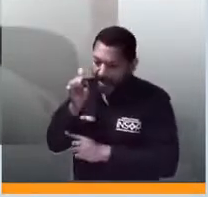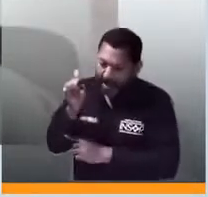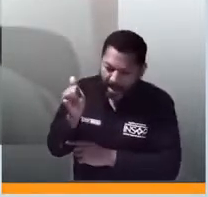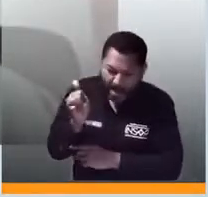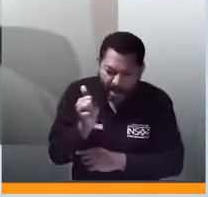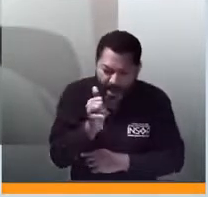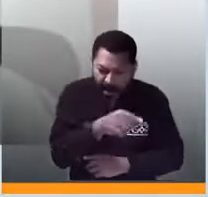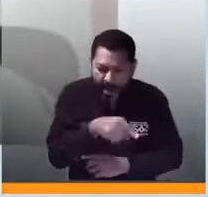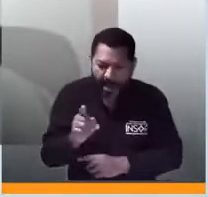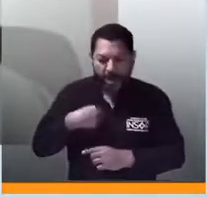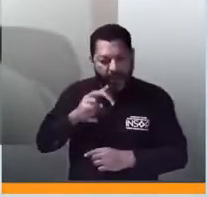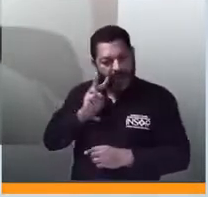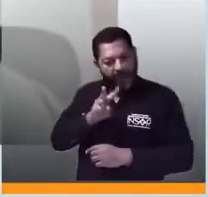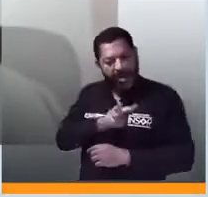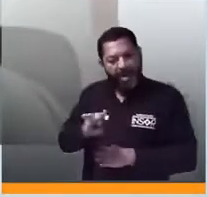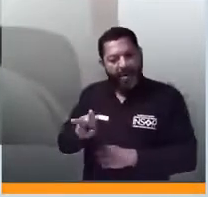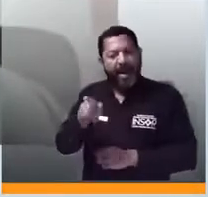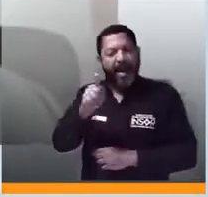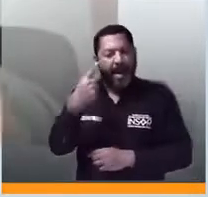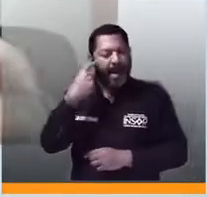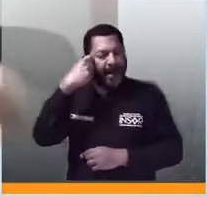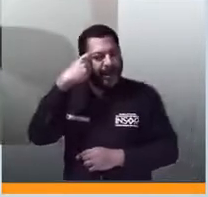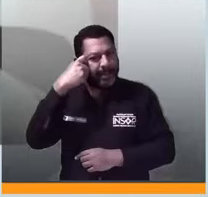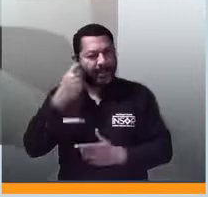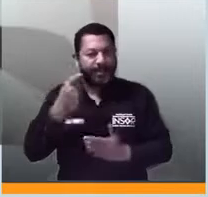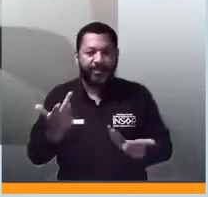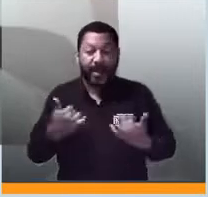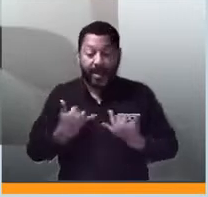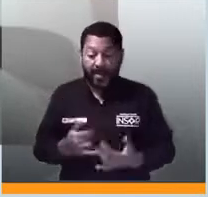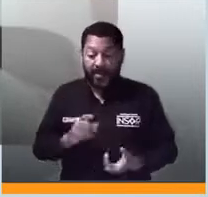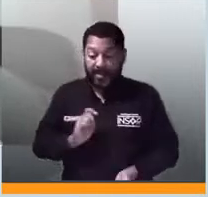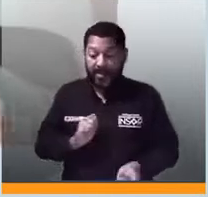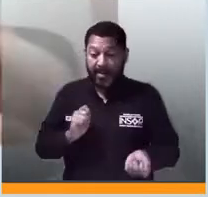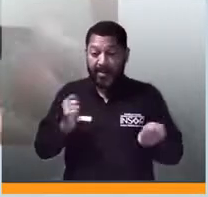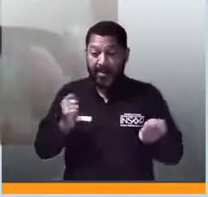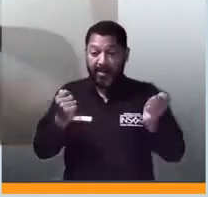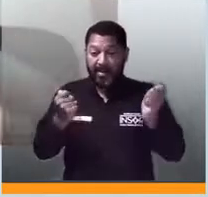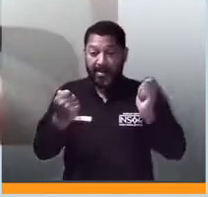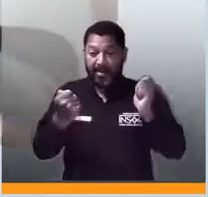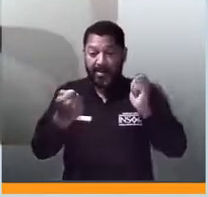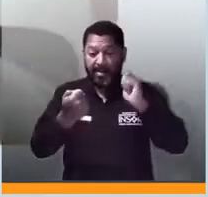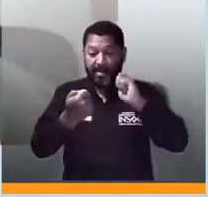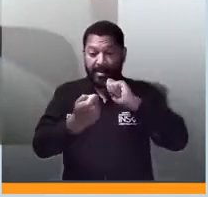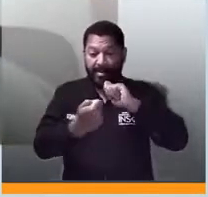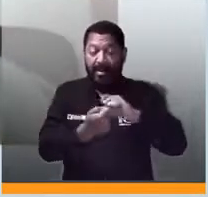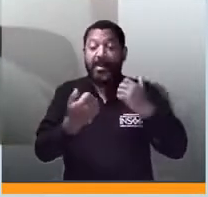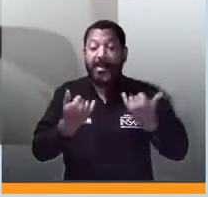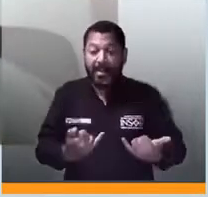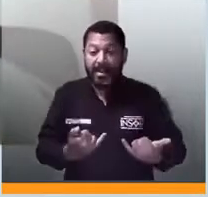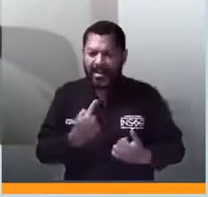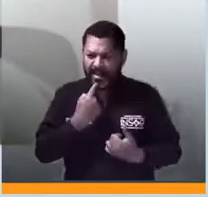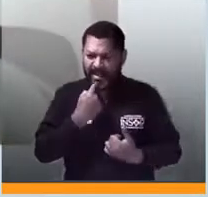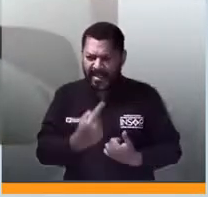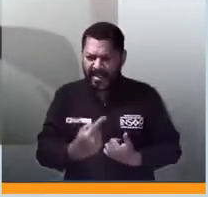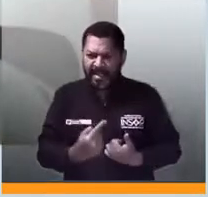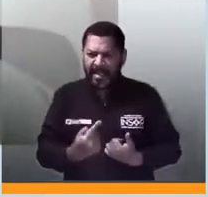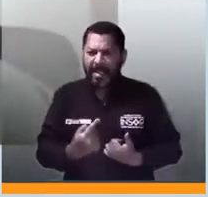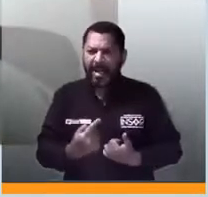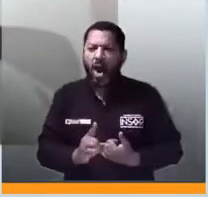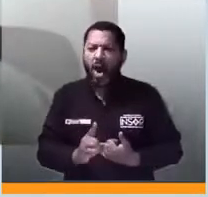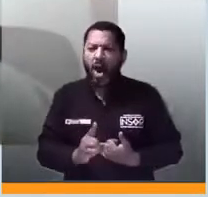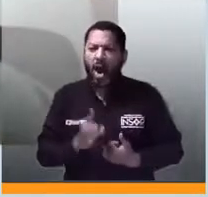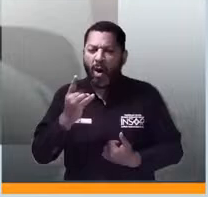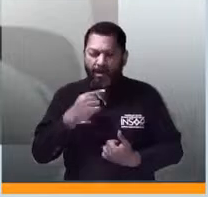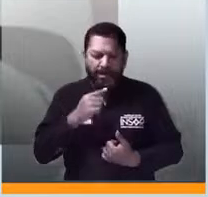viviendo. Hemos hecho una transformación, yo he dicho en estos días, ¿cuál es el bienestar de